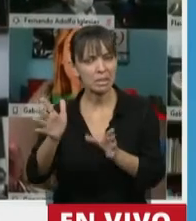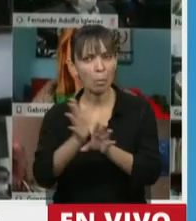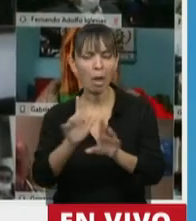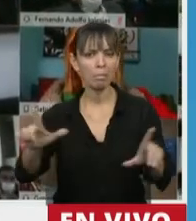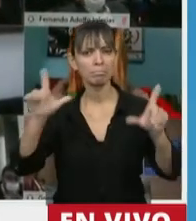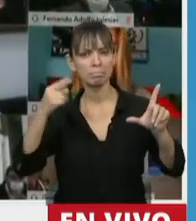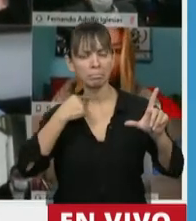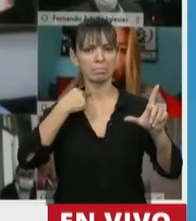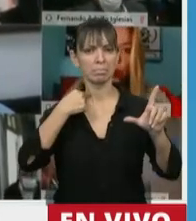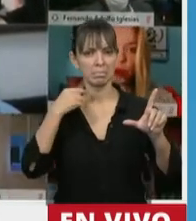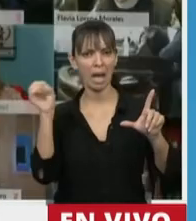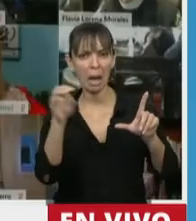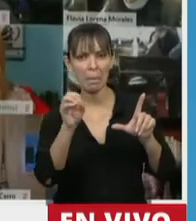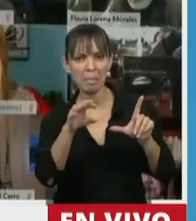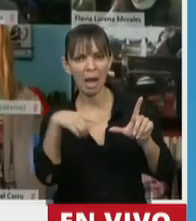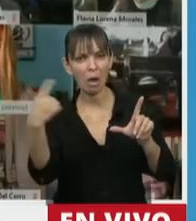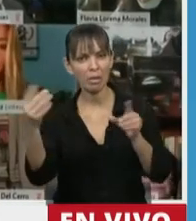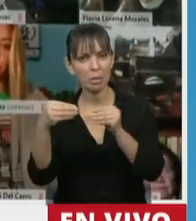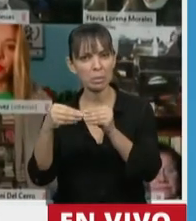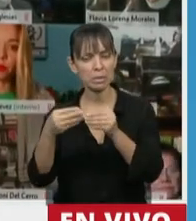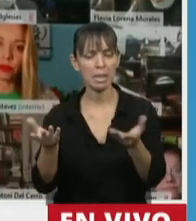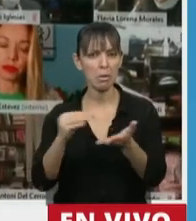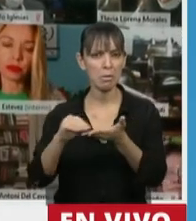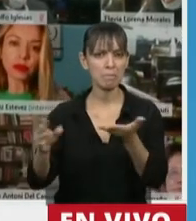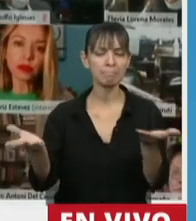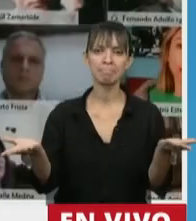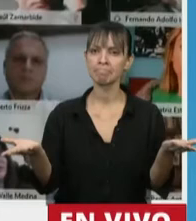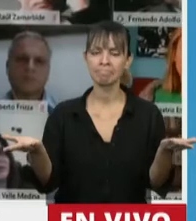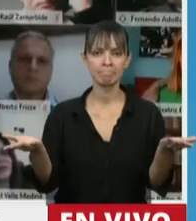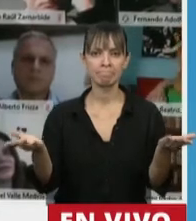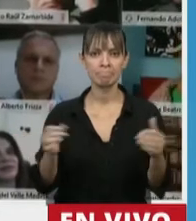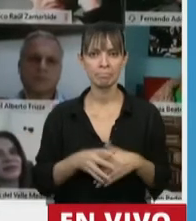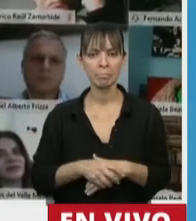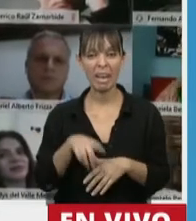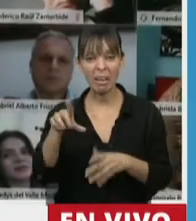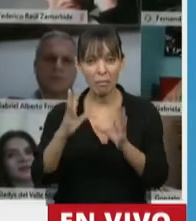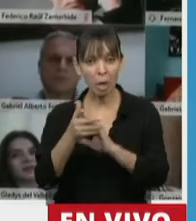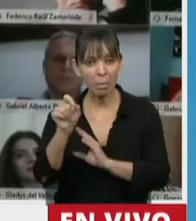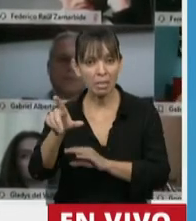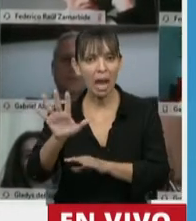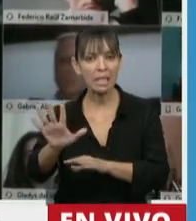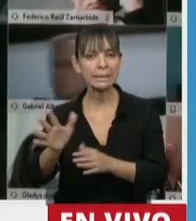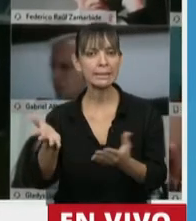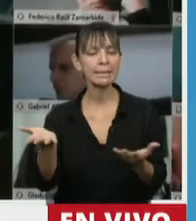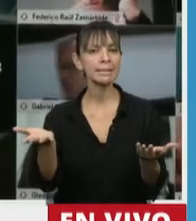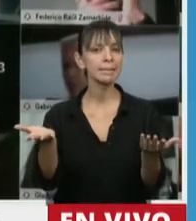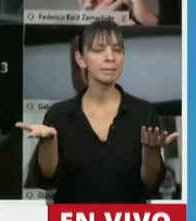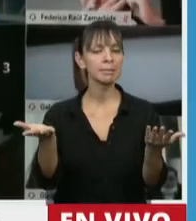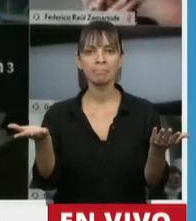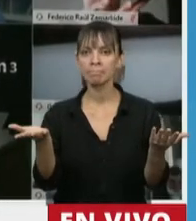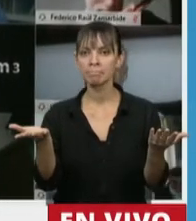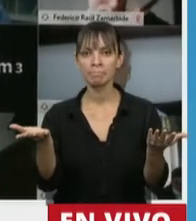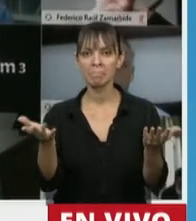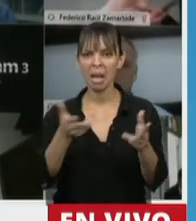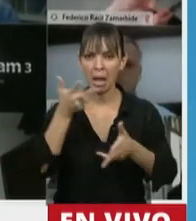escrachar a diputados a través de esa forma que utiliza